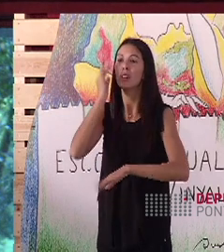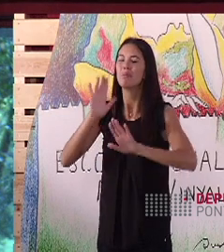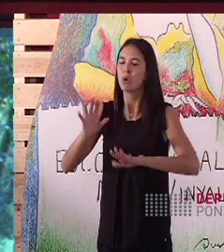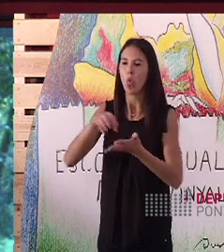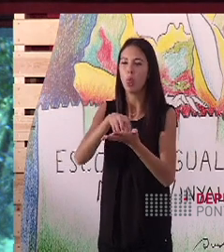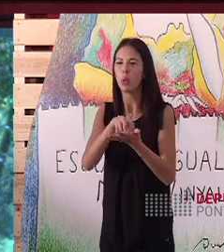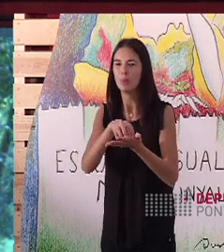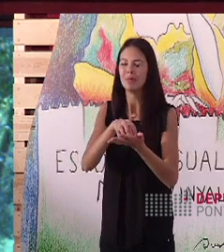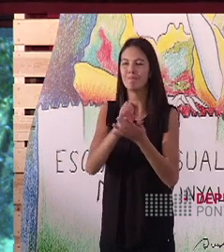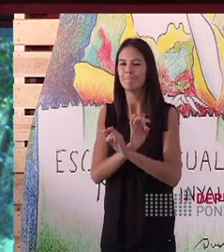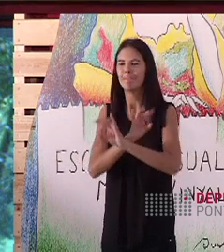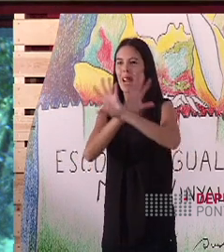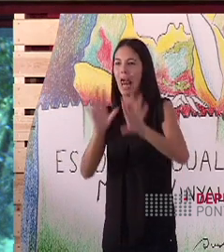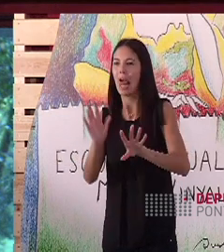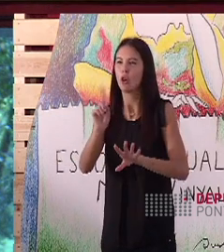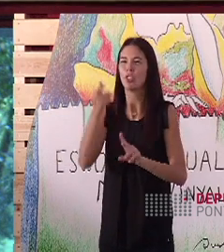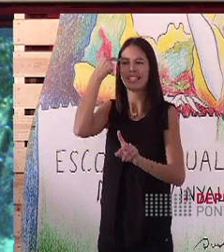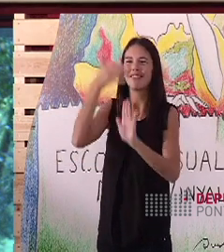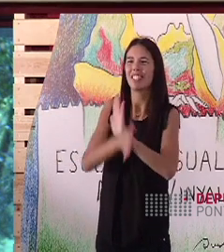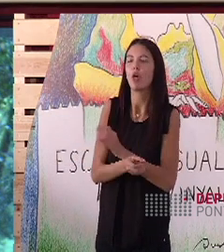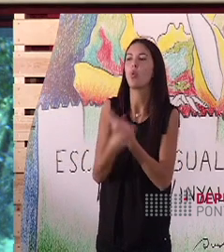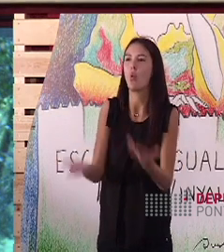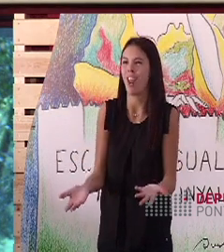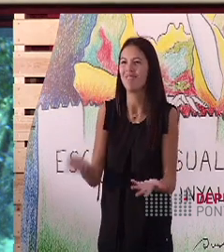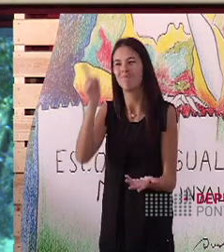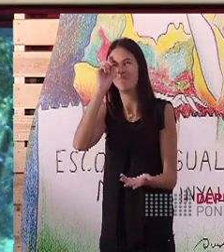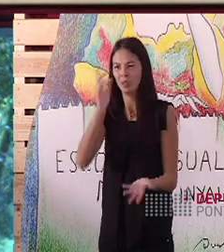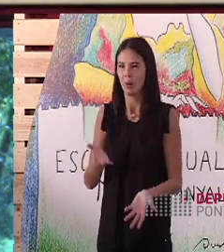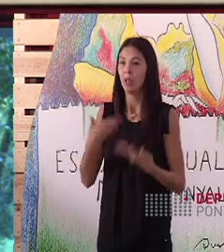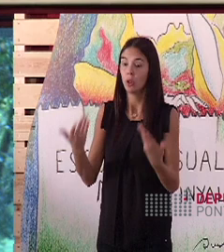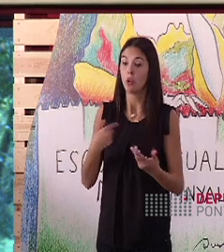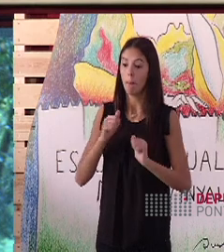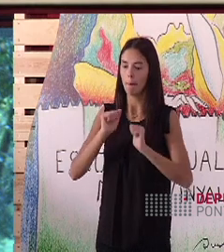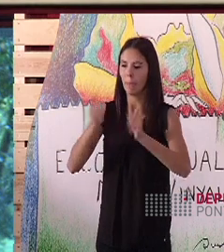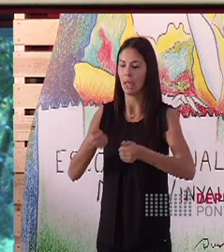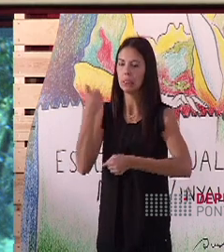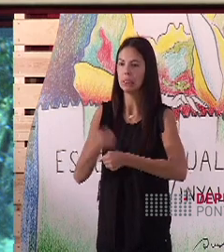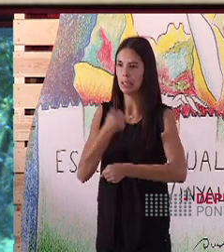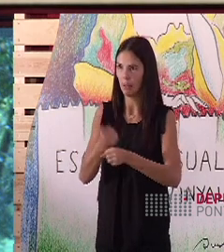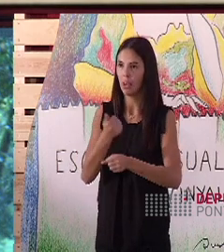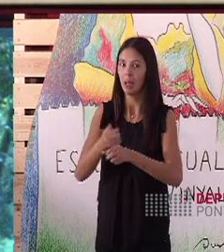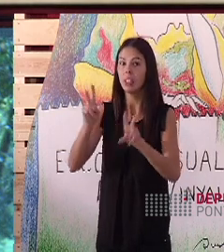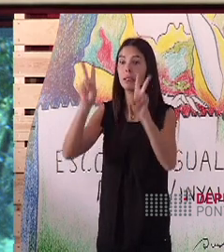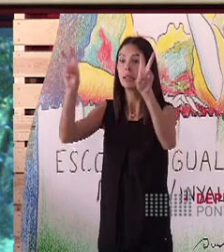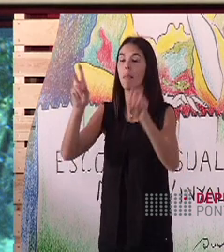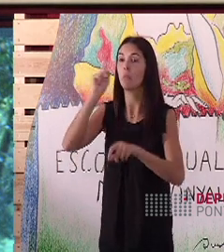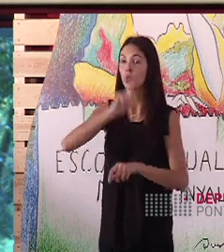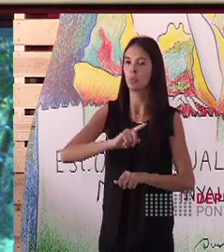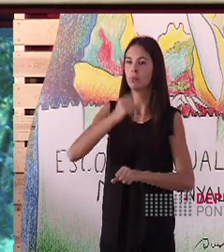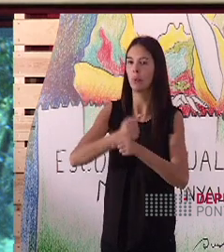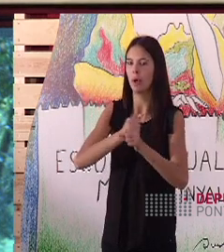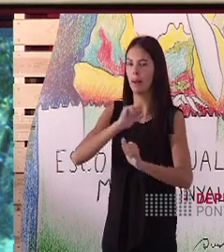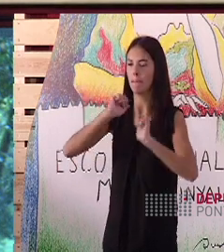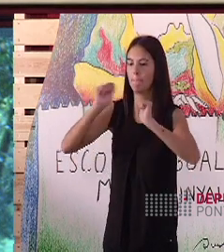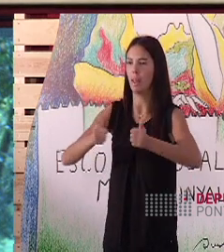bien cuál era ese significado. De modo que me puse a trabajar sobre prostitución, pero con